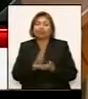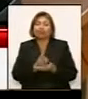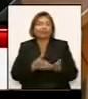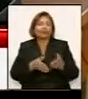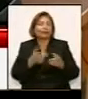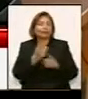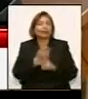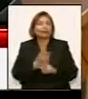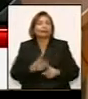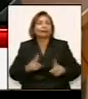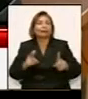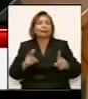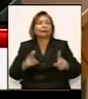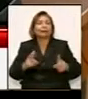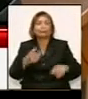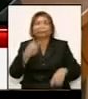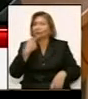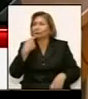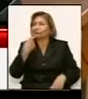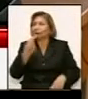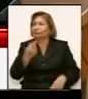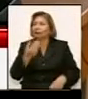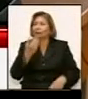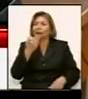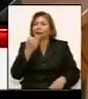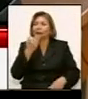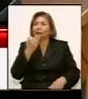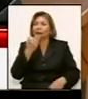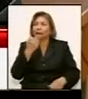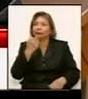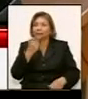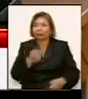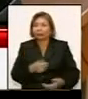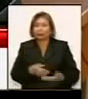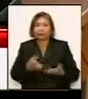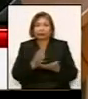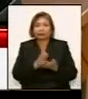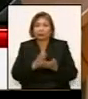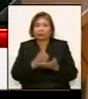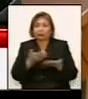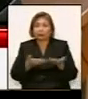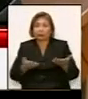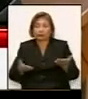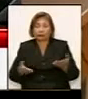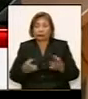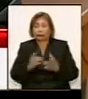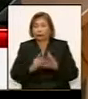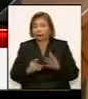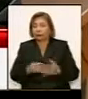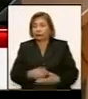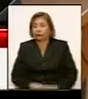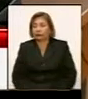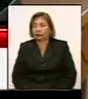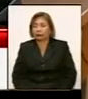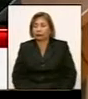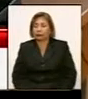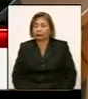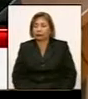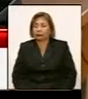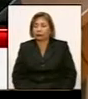libertad y autoridad de poder decir de aquí en el contenido debería estar en esos casos digitales y de quién no